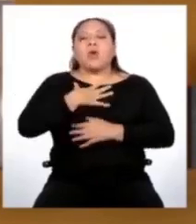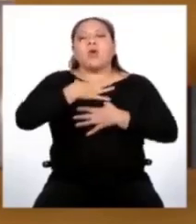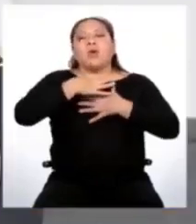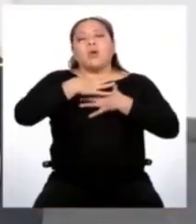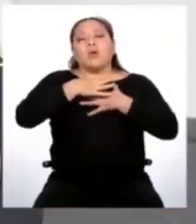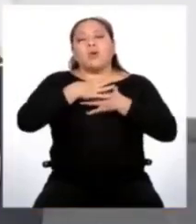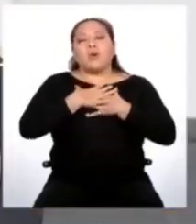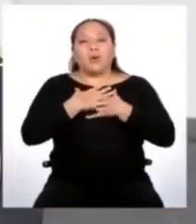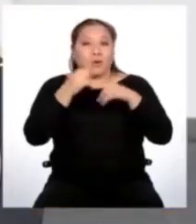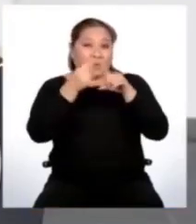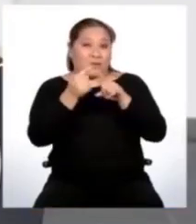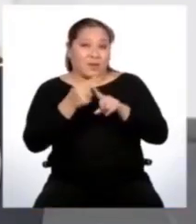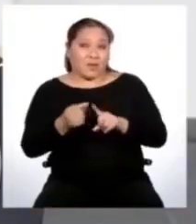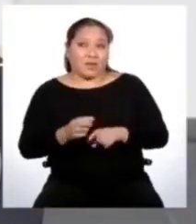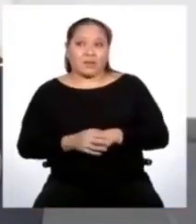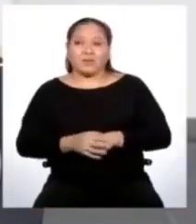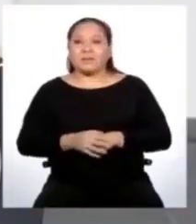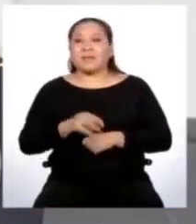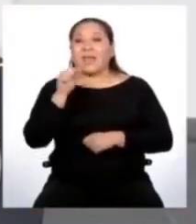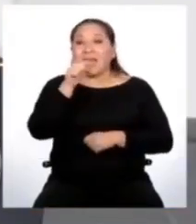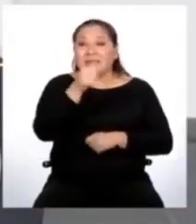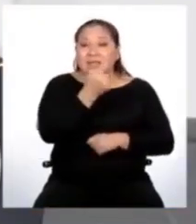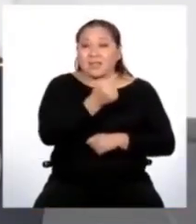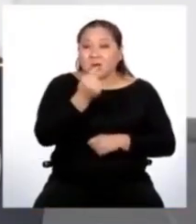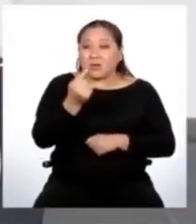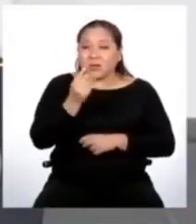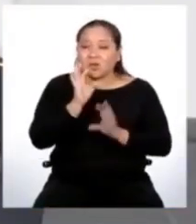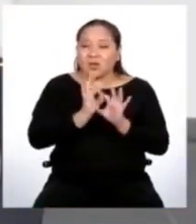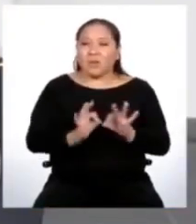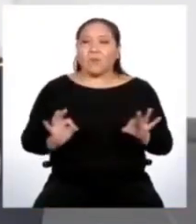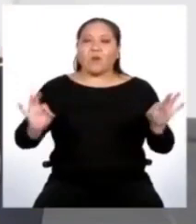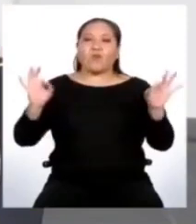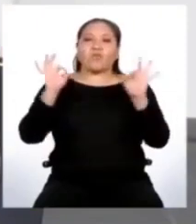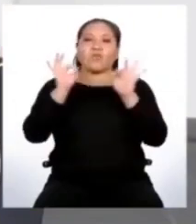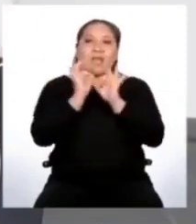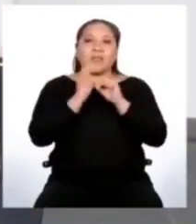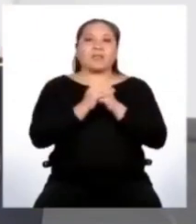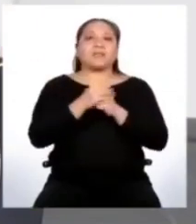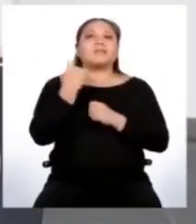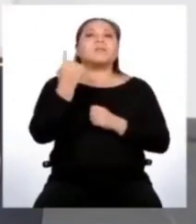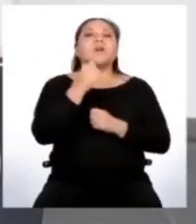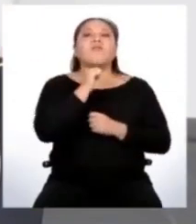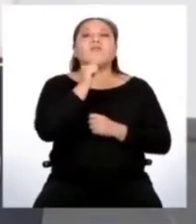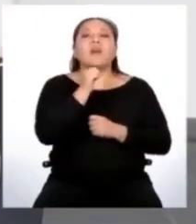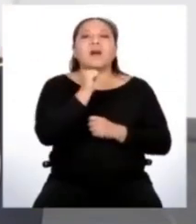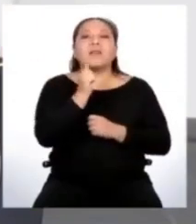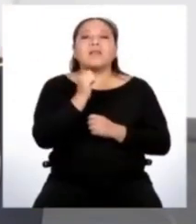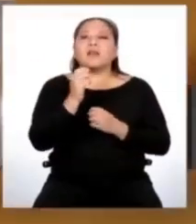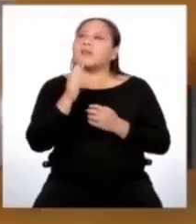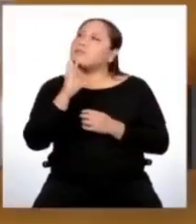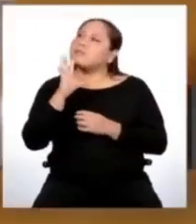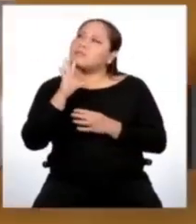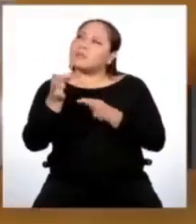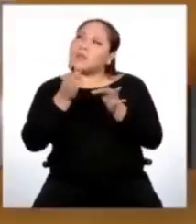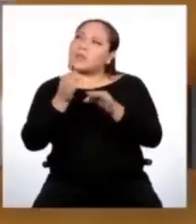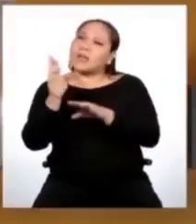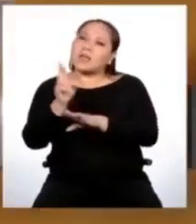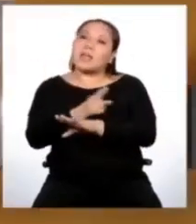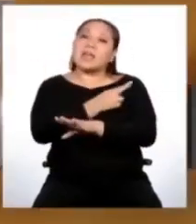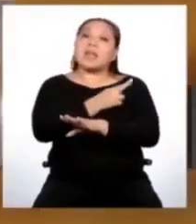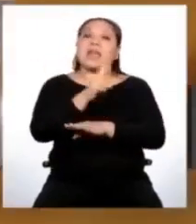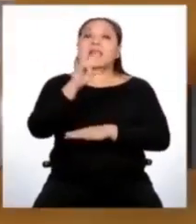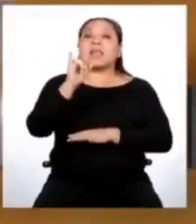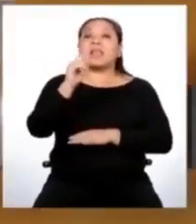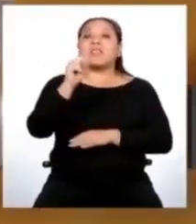interjecciones. Los detalles son importantes. Solo falta que nos hables del ritmo. El ritmo